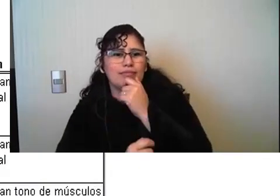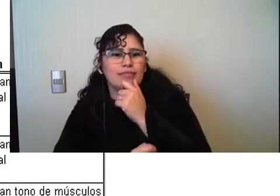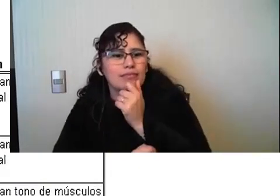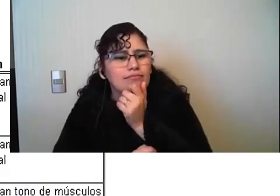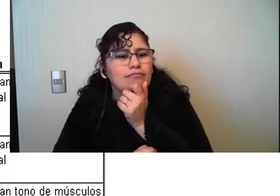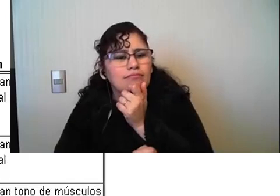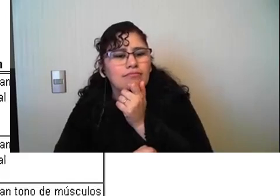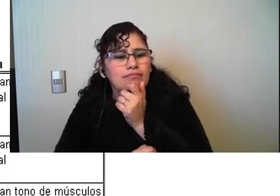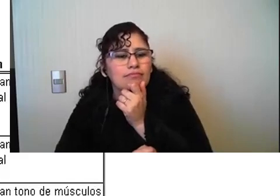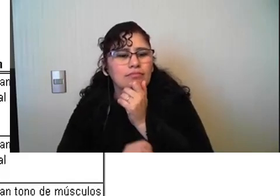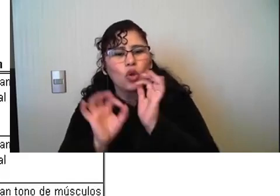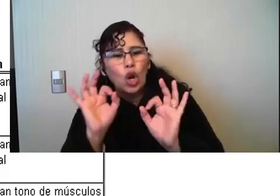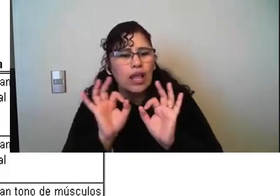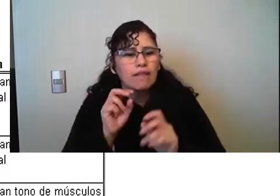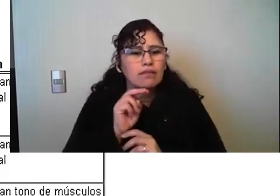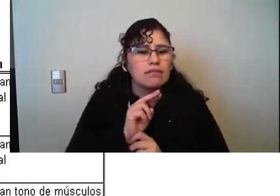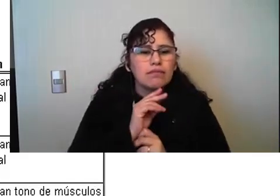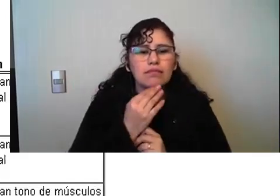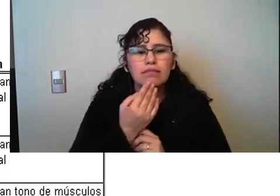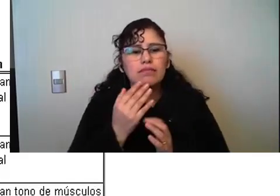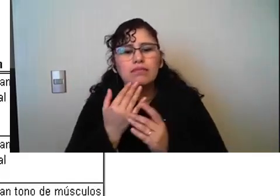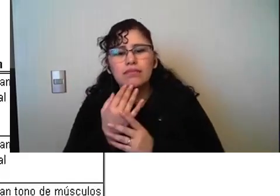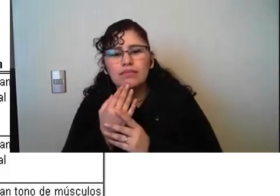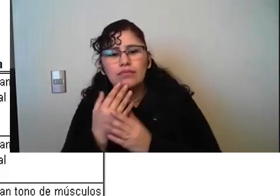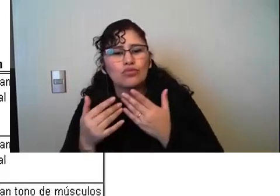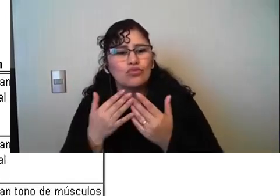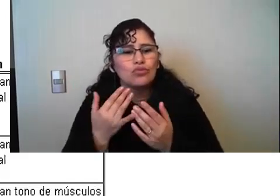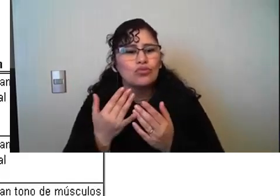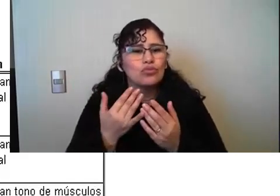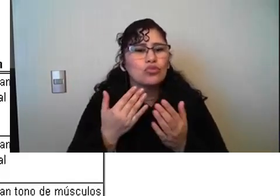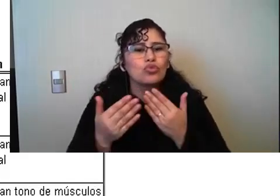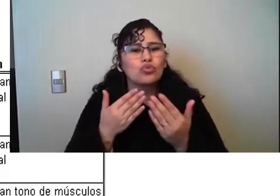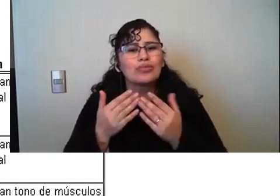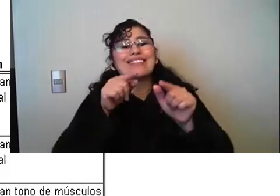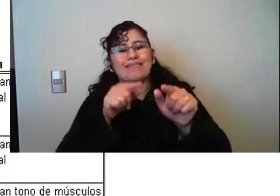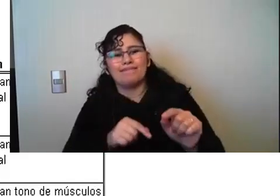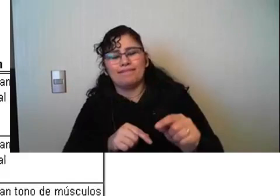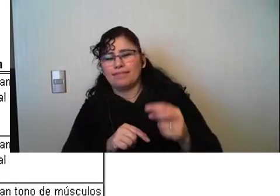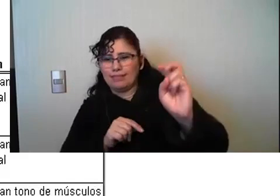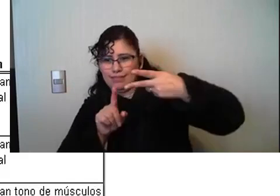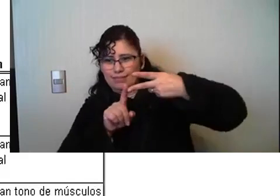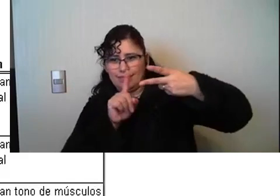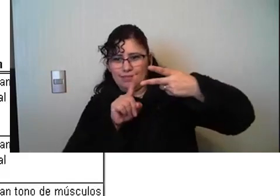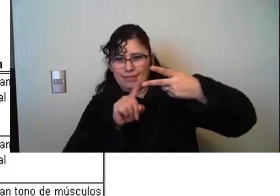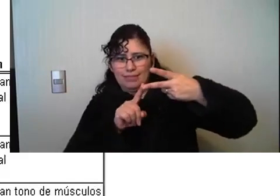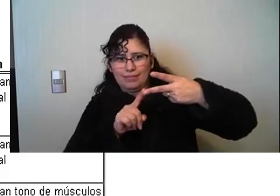las, si no me equivoco, acá está, olivo cerebeloso, ¿sí?